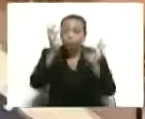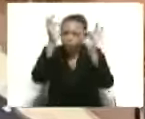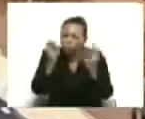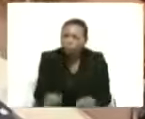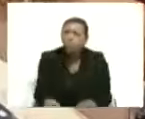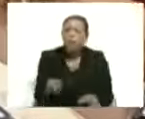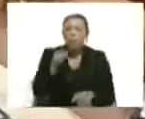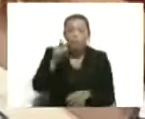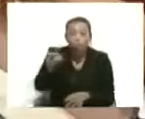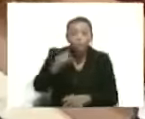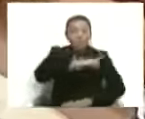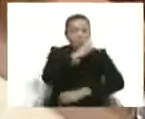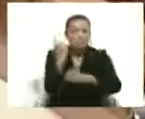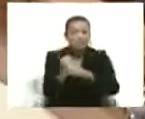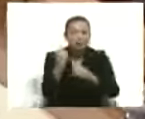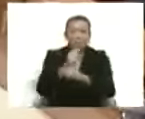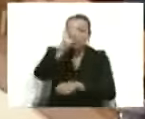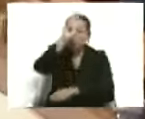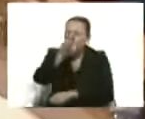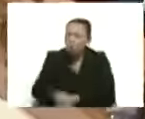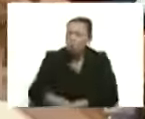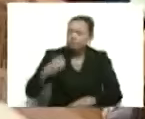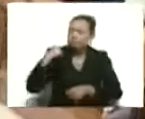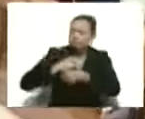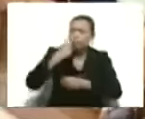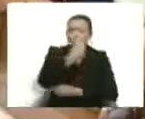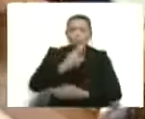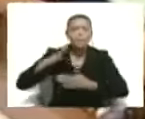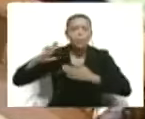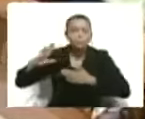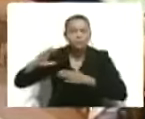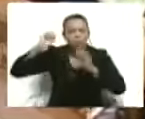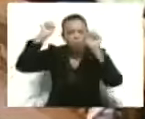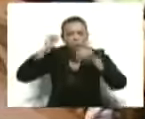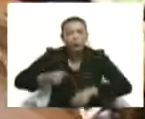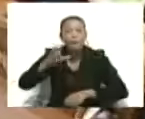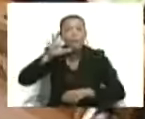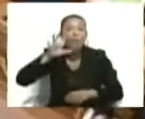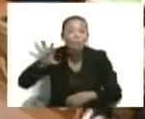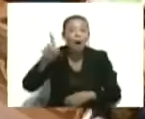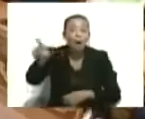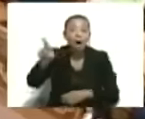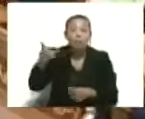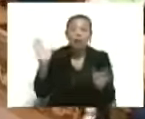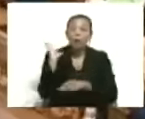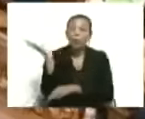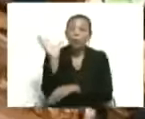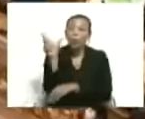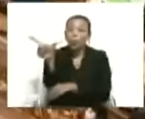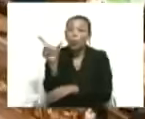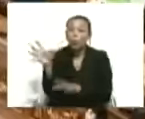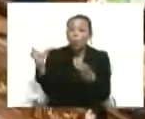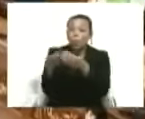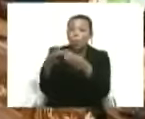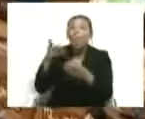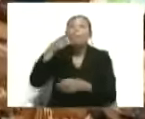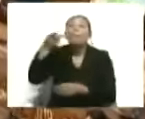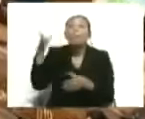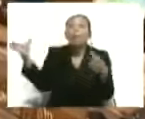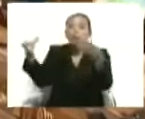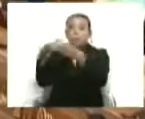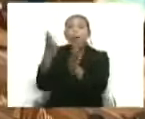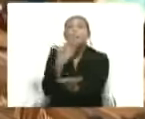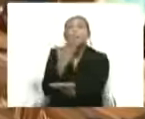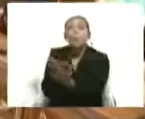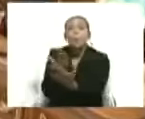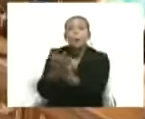justamente por esa ardua labor, por ese compromiso con la patria, es que el bloque parlamentario de la patria ha